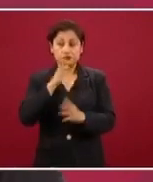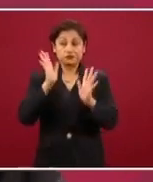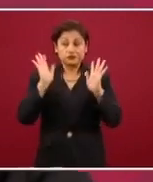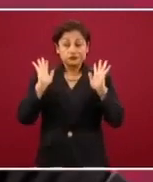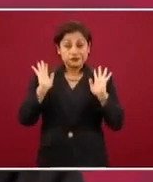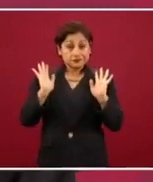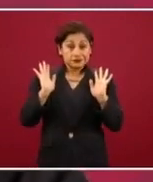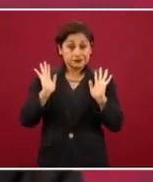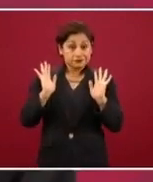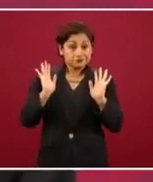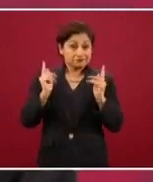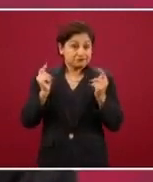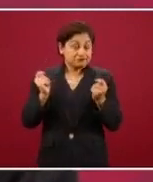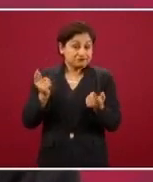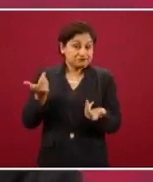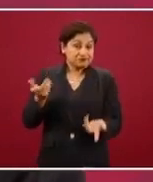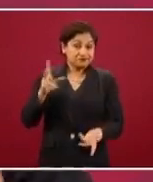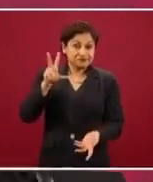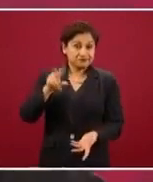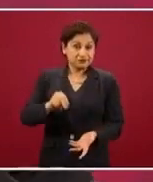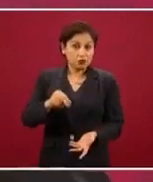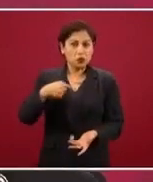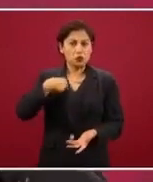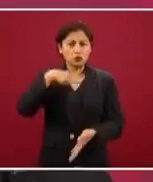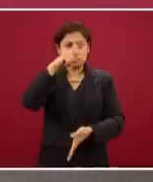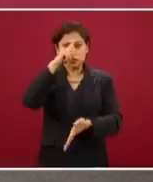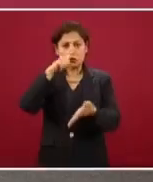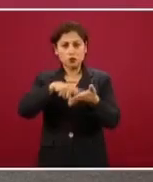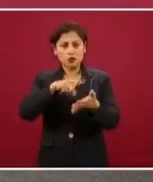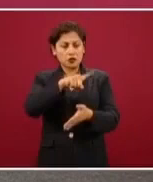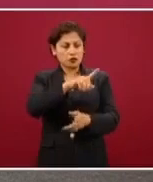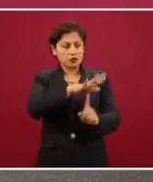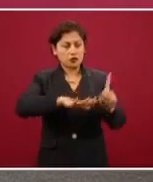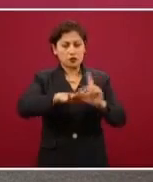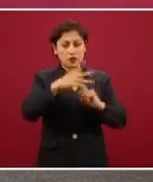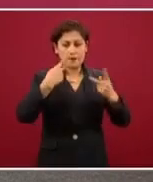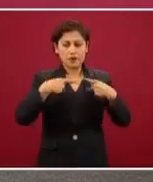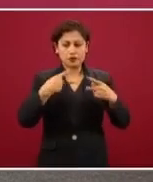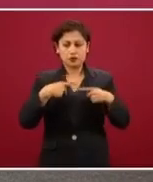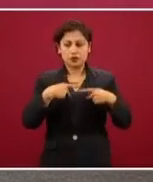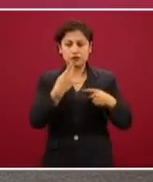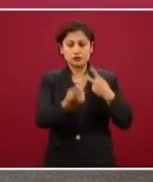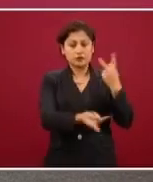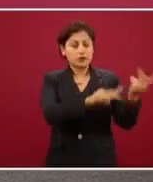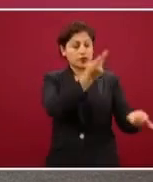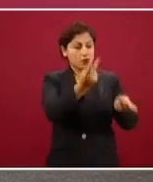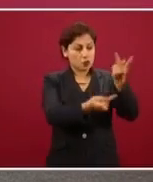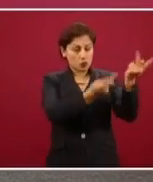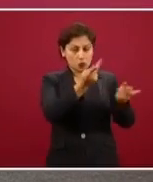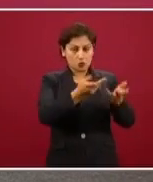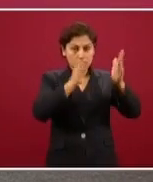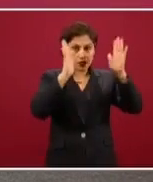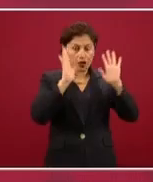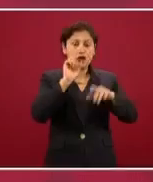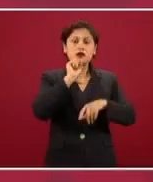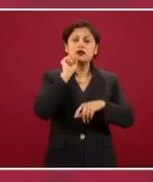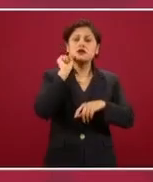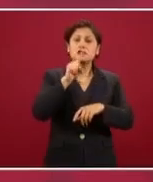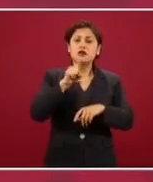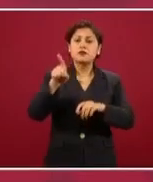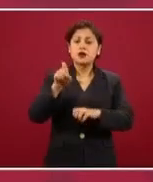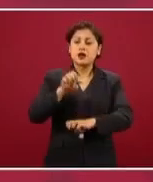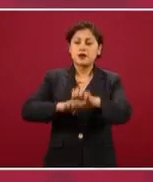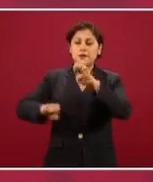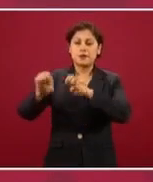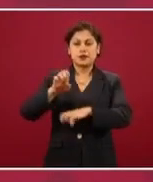yo creo que eso es lo mejor, y pedirle también a los inversionistas extranjeros, a los empresarios en